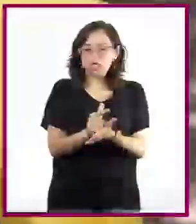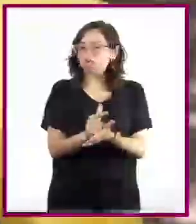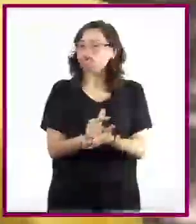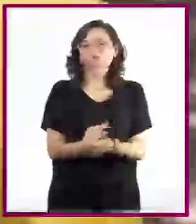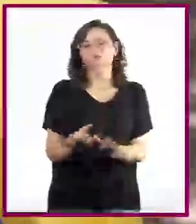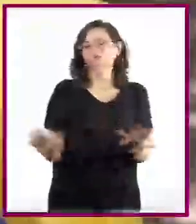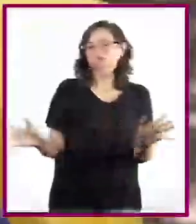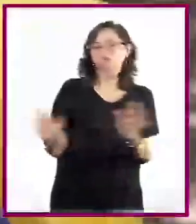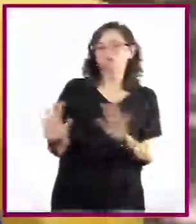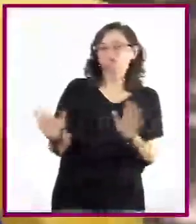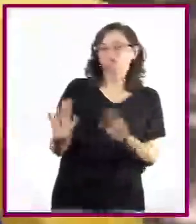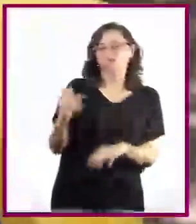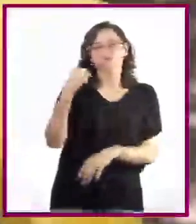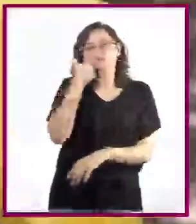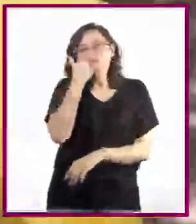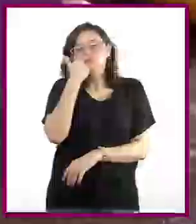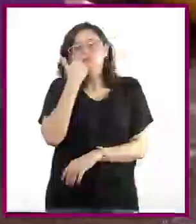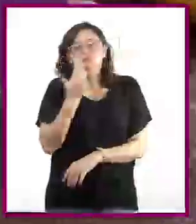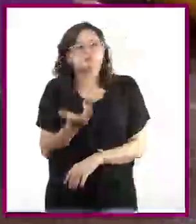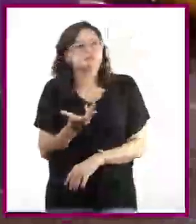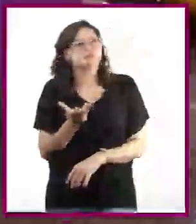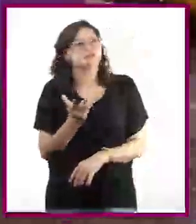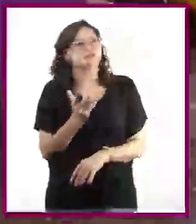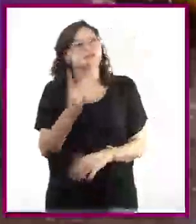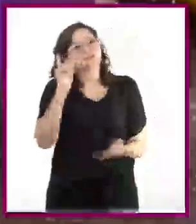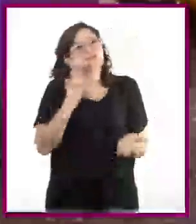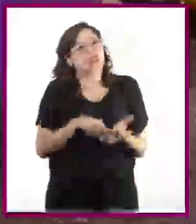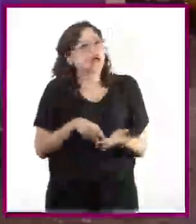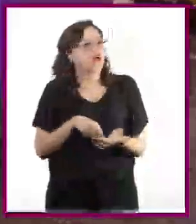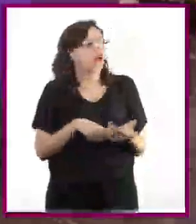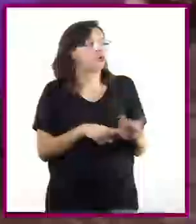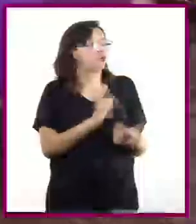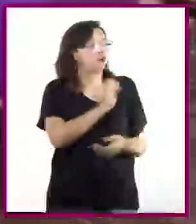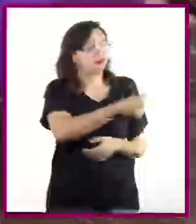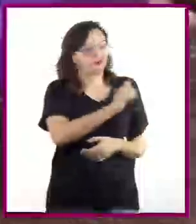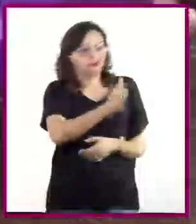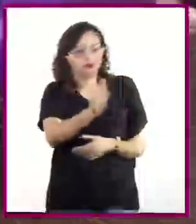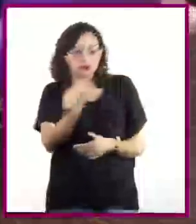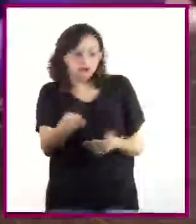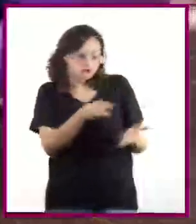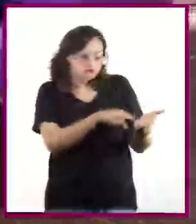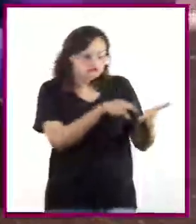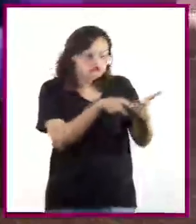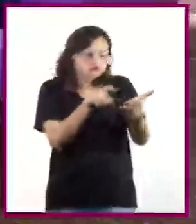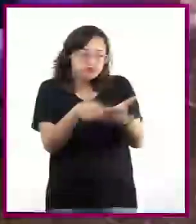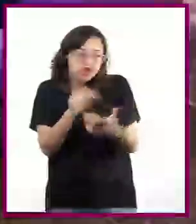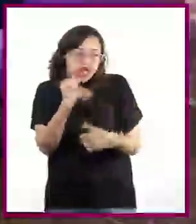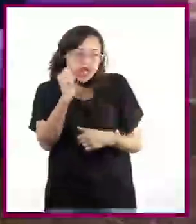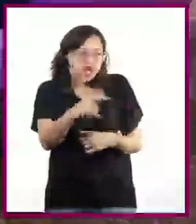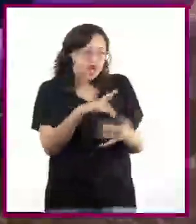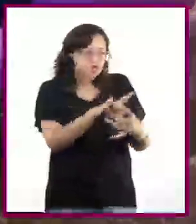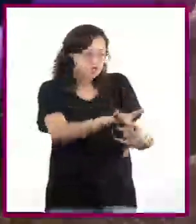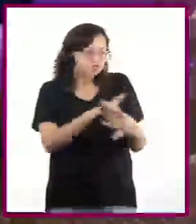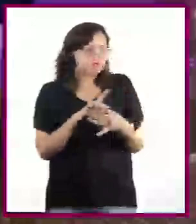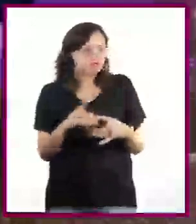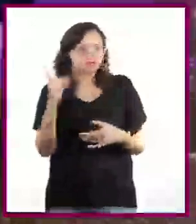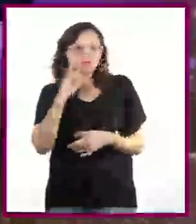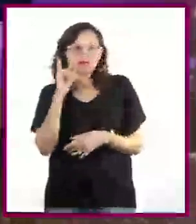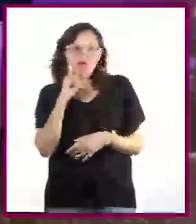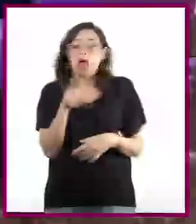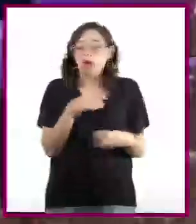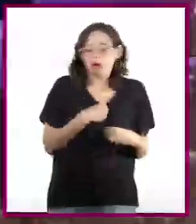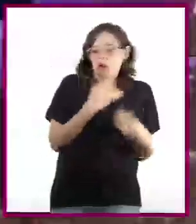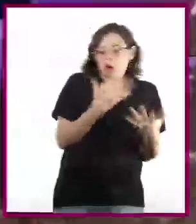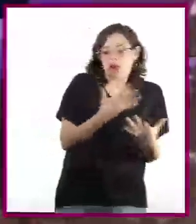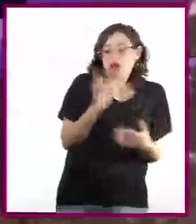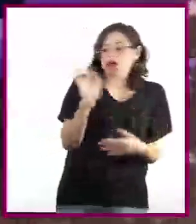leer los poemas que le gusten, los que te digan algo, los que suenen mejor en tu oído. Porque si uno dice, este poema,